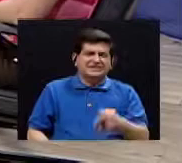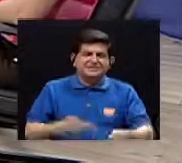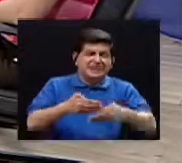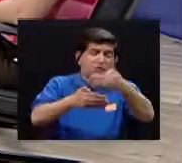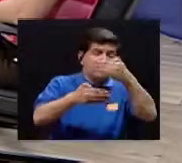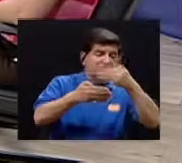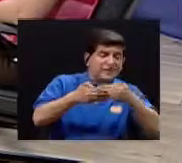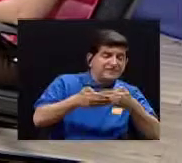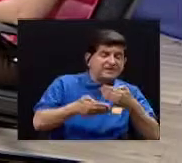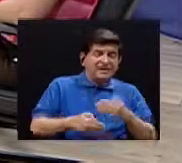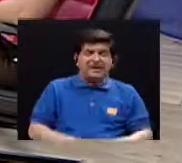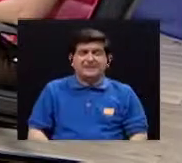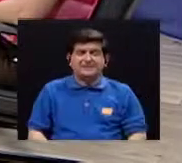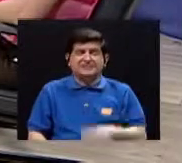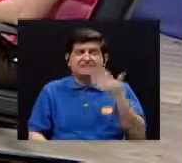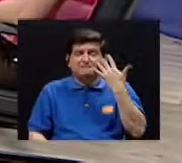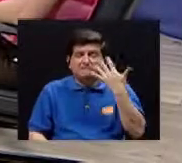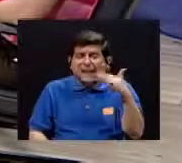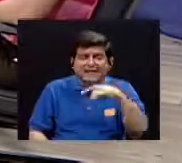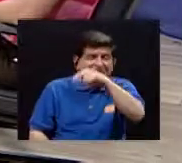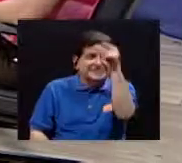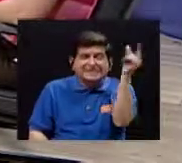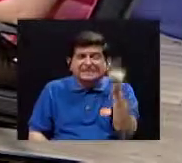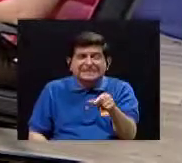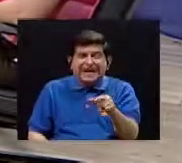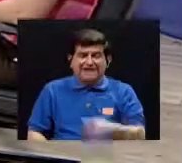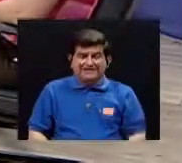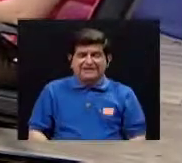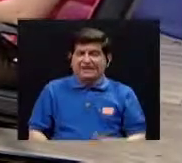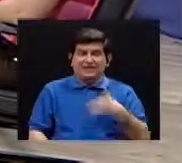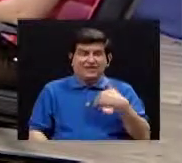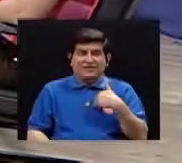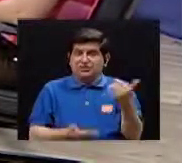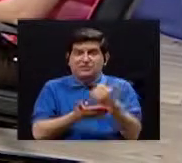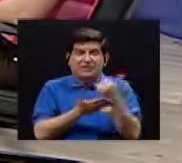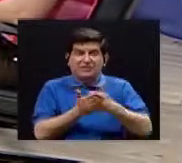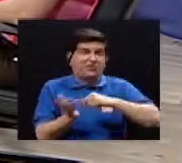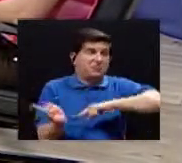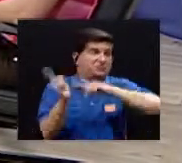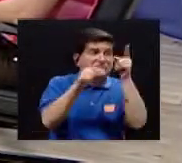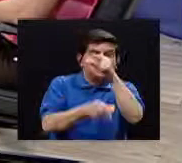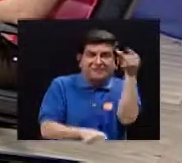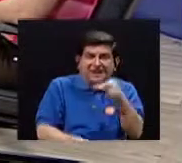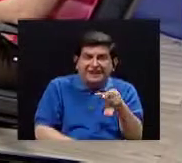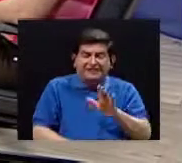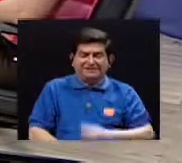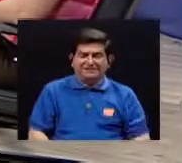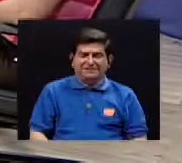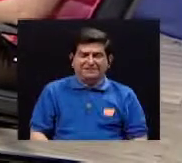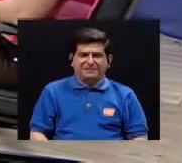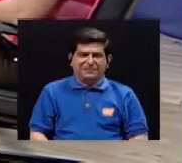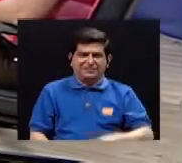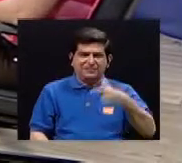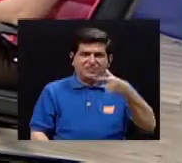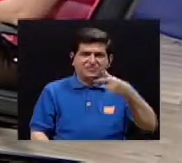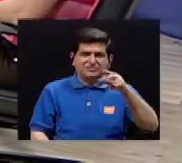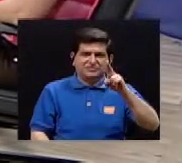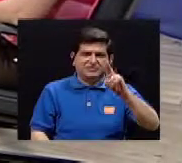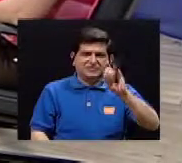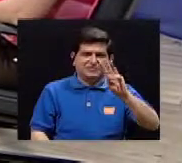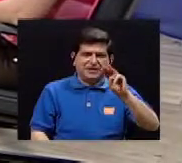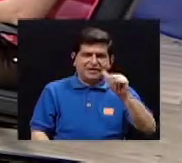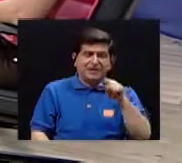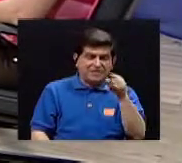fondo después que firmarlo como en italia tiene que verse igual que italia no tenemos los recursos y de repente entonces imacon